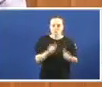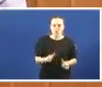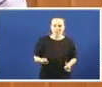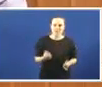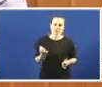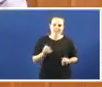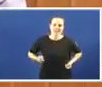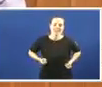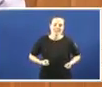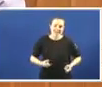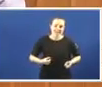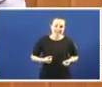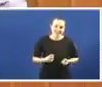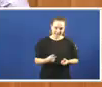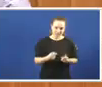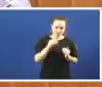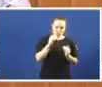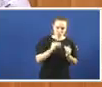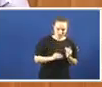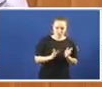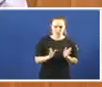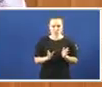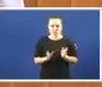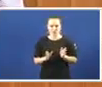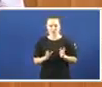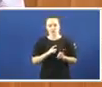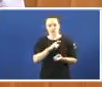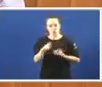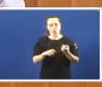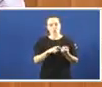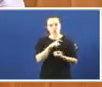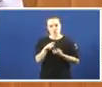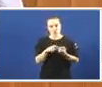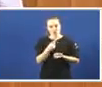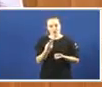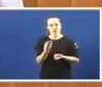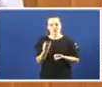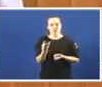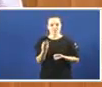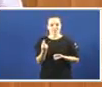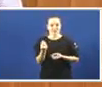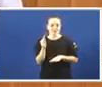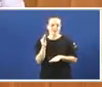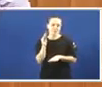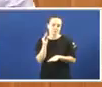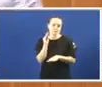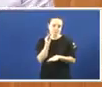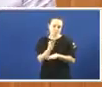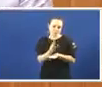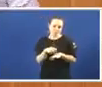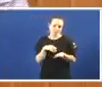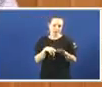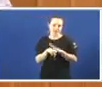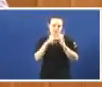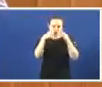PIB nominal e, polo tanto, cada ano se destine menos riqueza, menos parte da riqueza á xestión